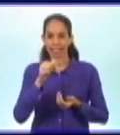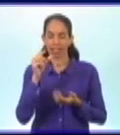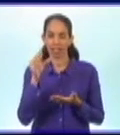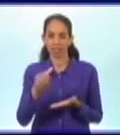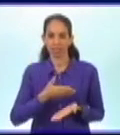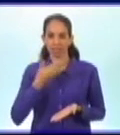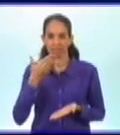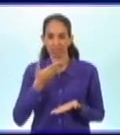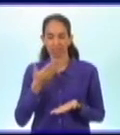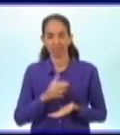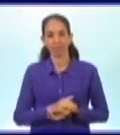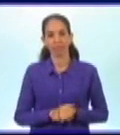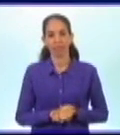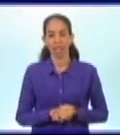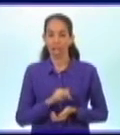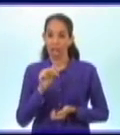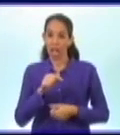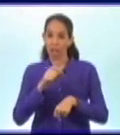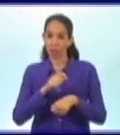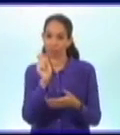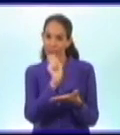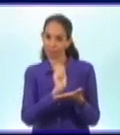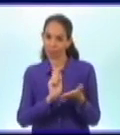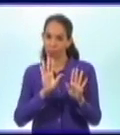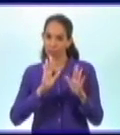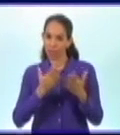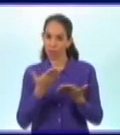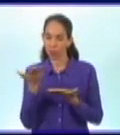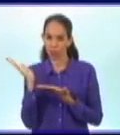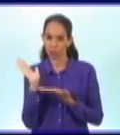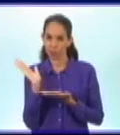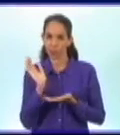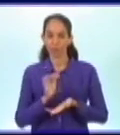Te damos un breve tiempo para que lo localices.